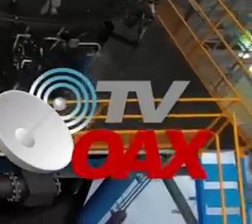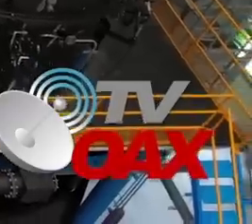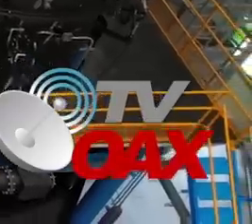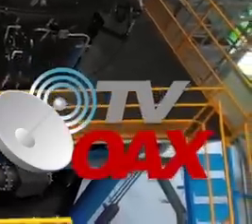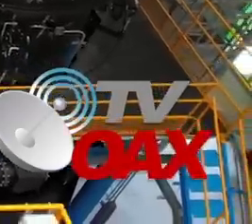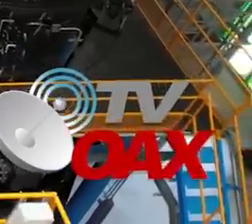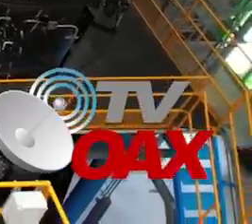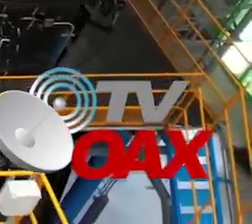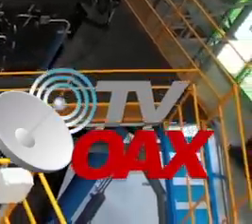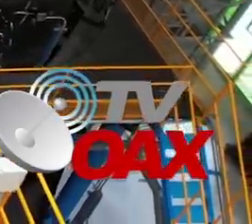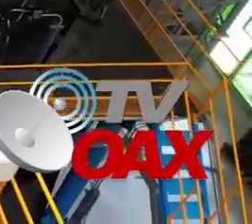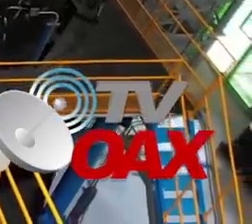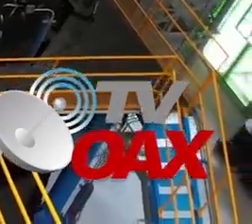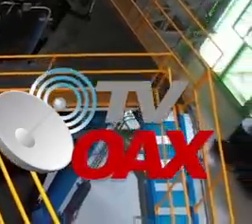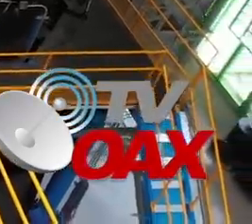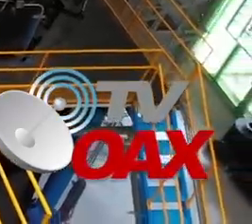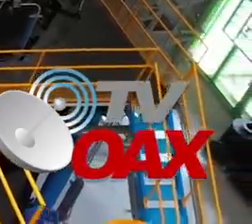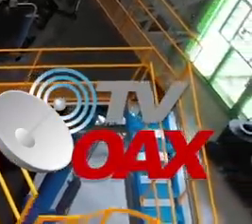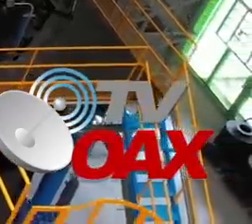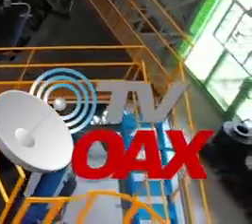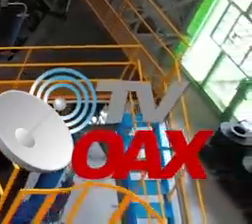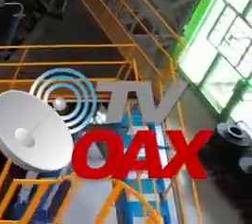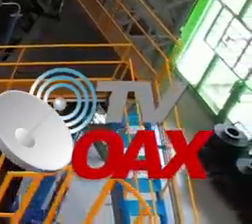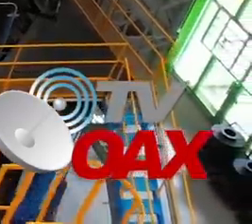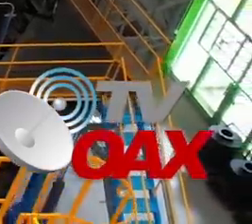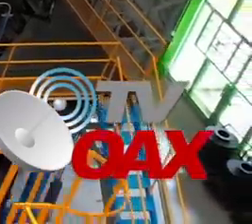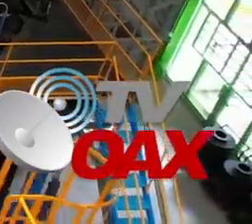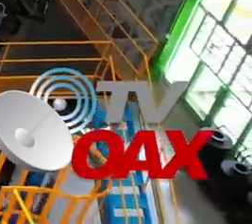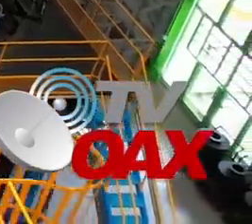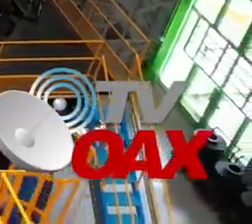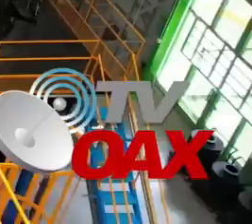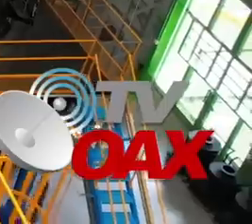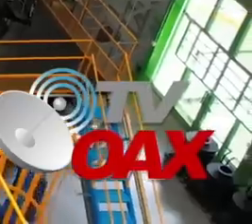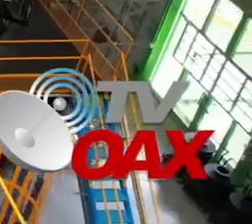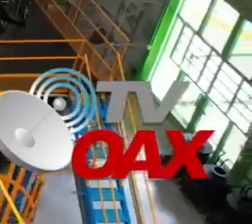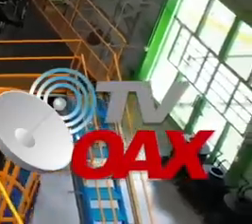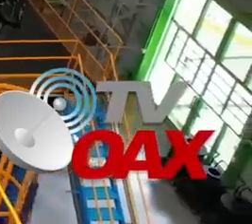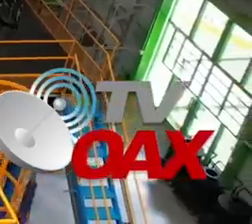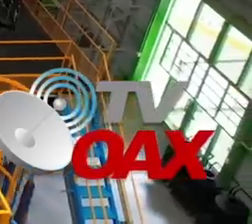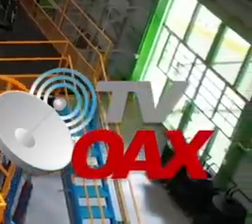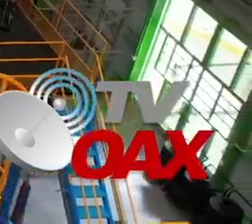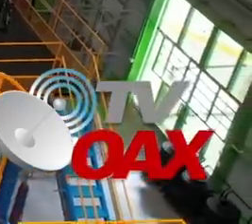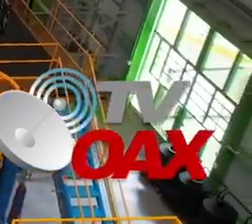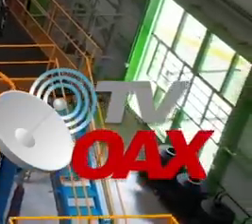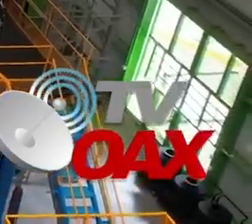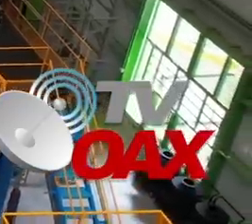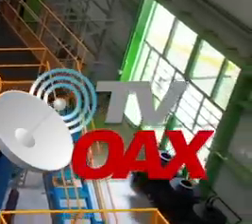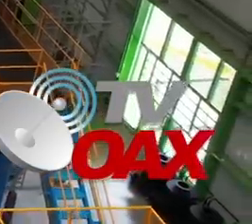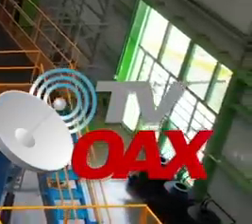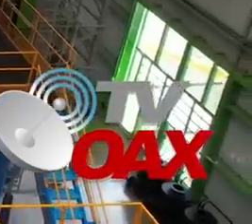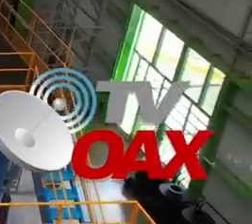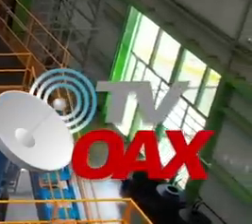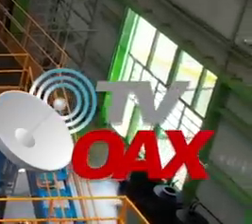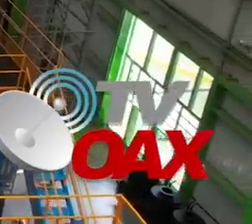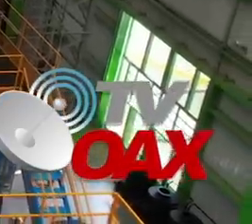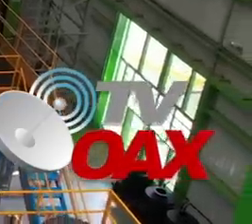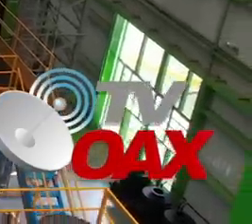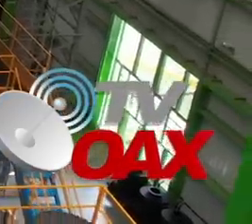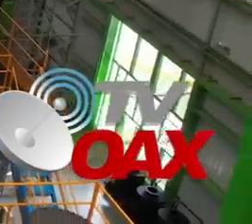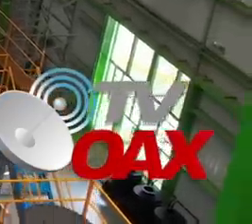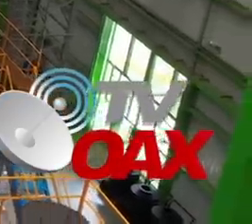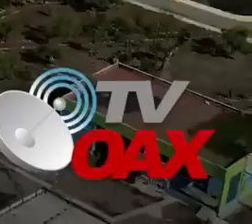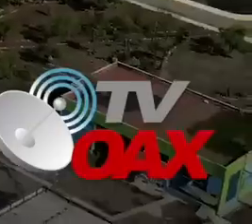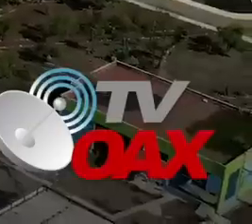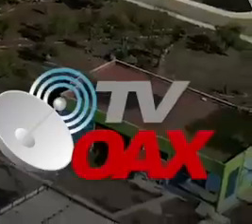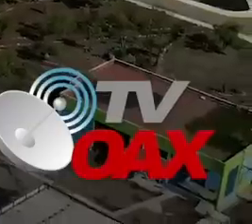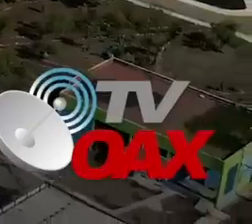México, tuvo una inversión de 300 millones de pesos en su primera fase. Tendrá la capacidad de